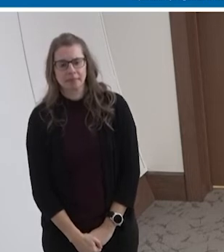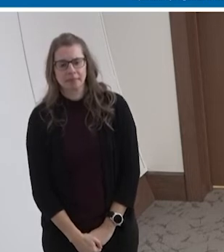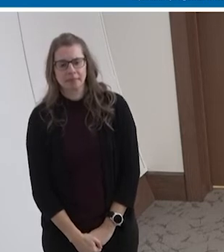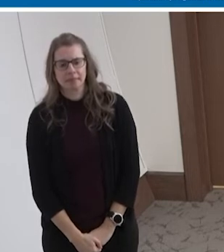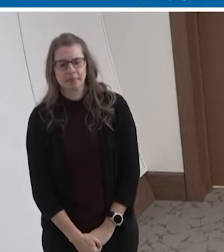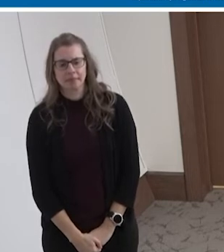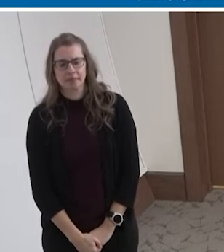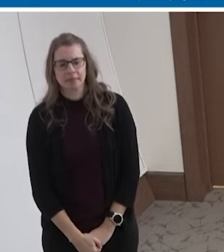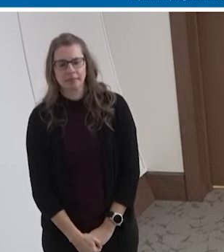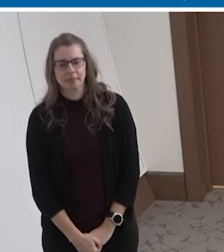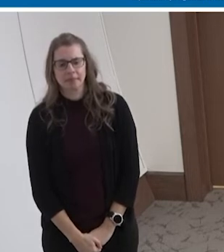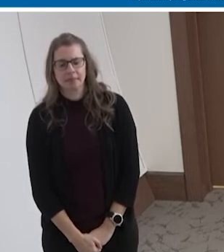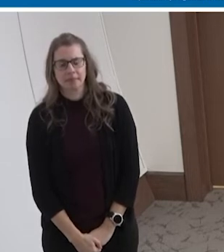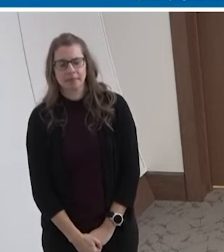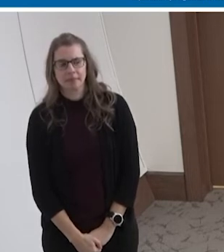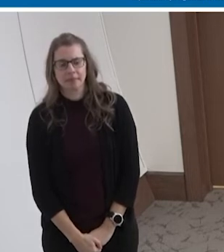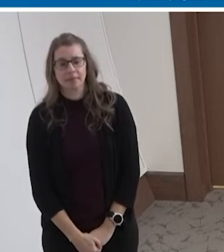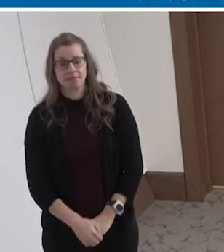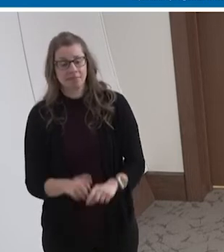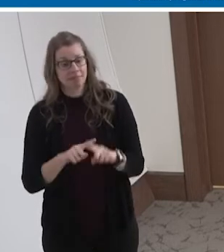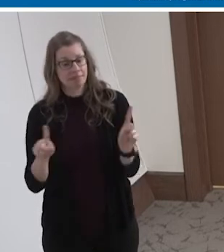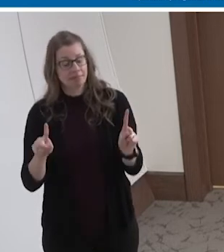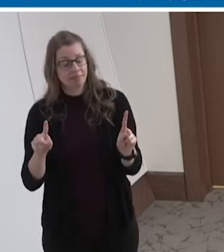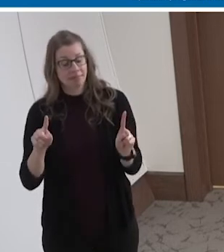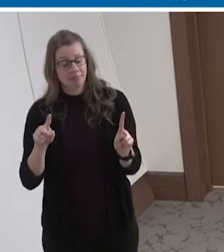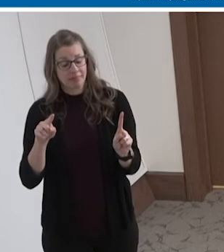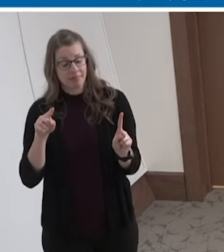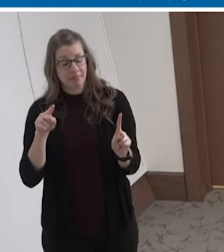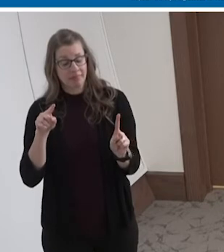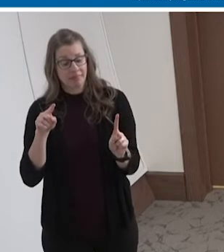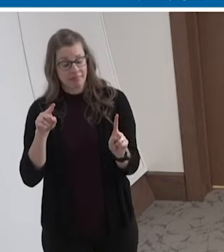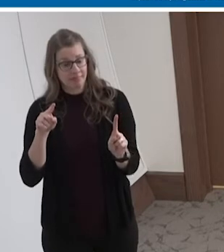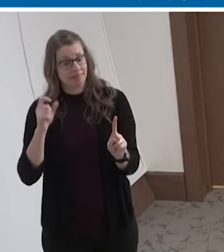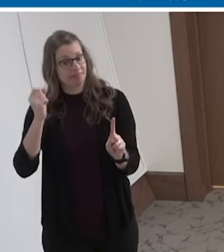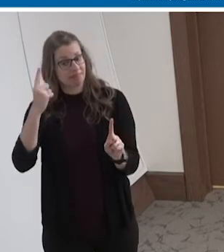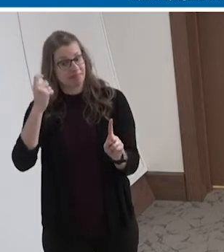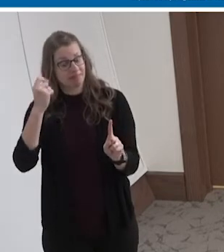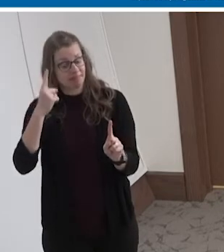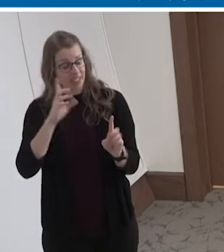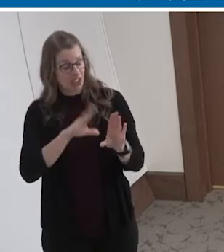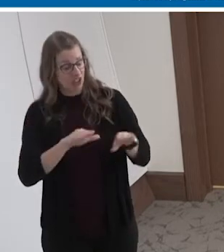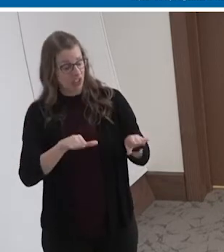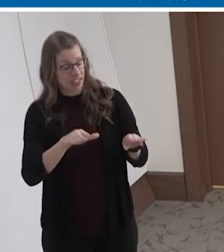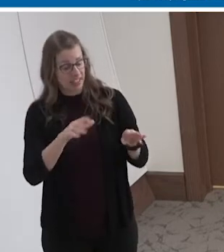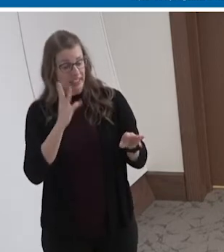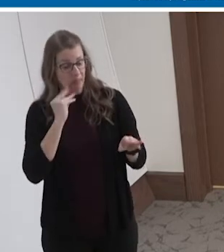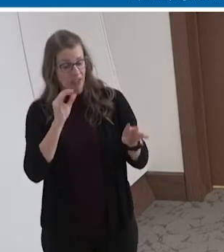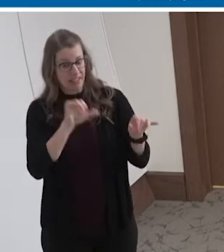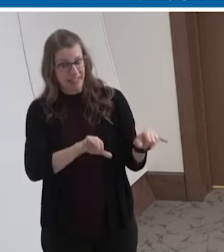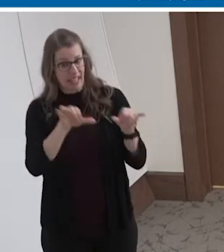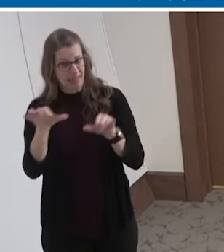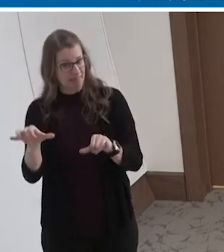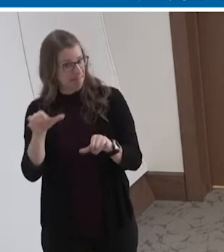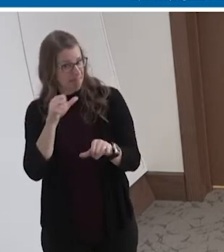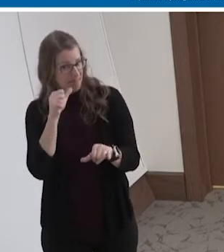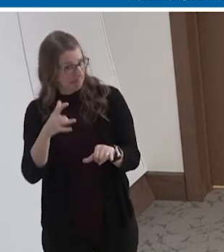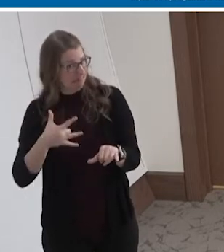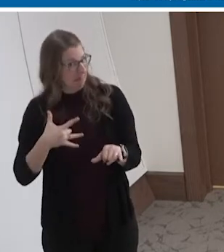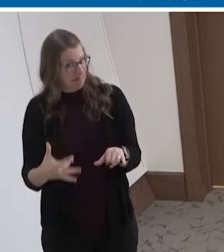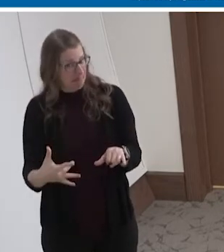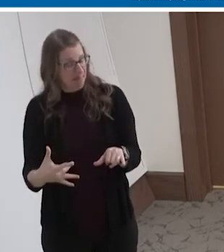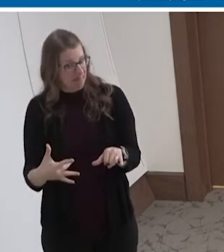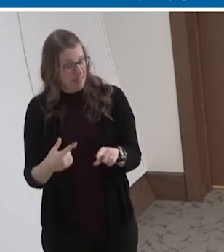o cansancio. But this was actually really uncommon in children who had the vaccine. Pero